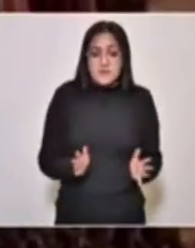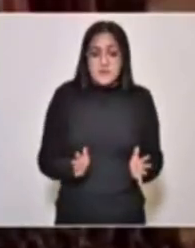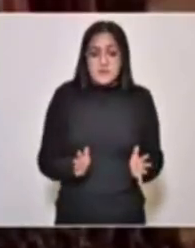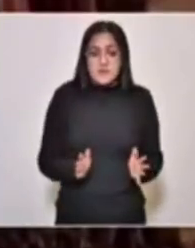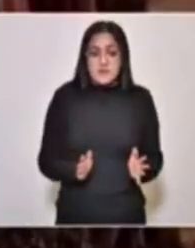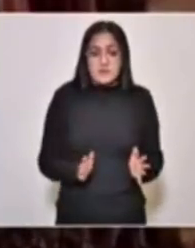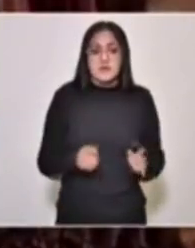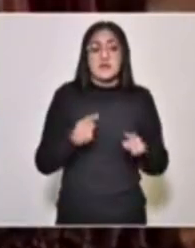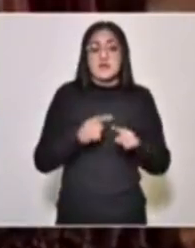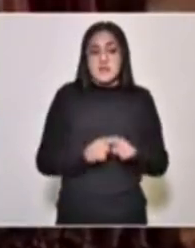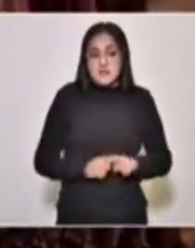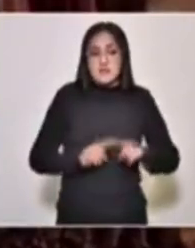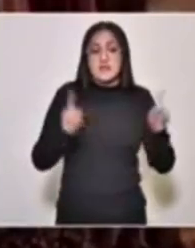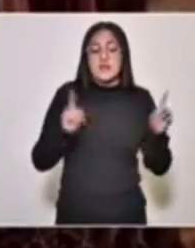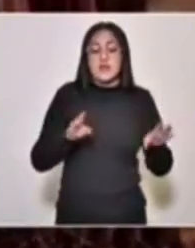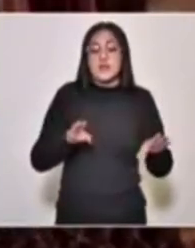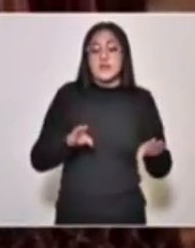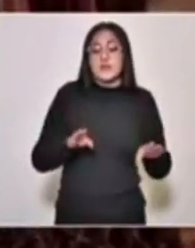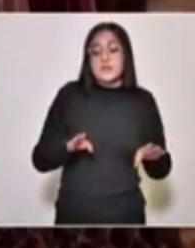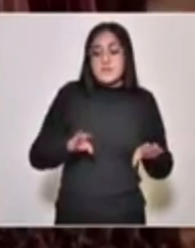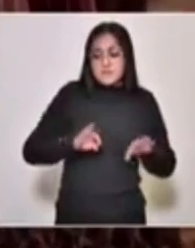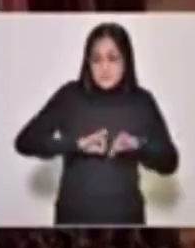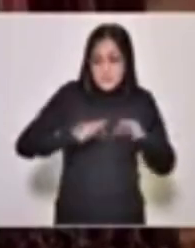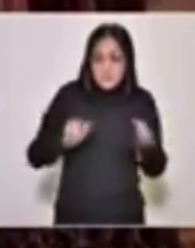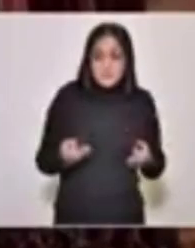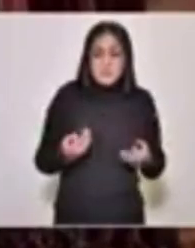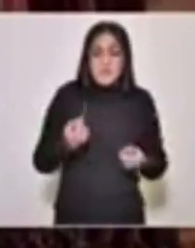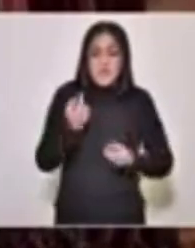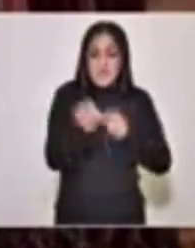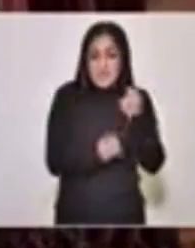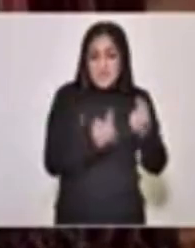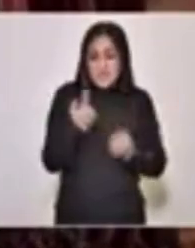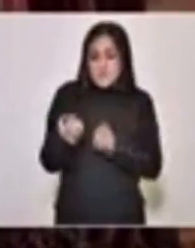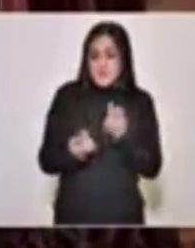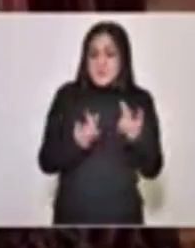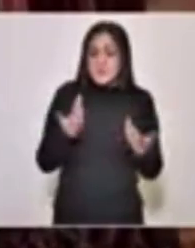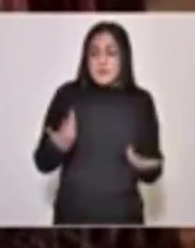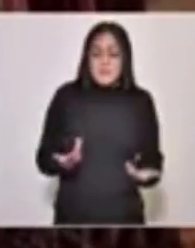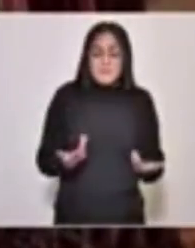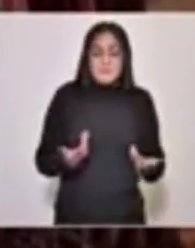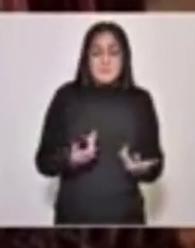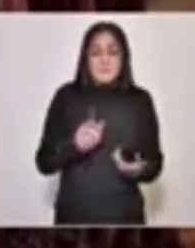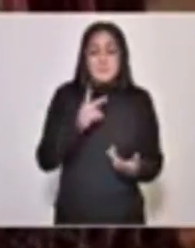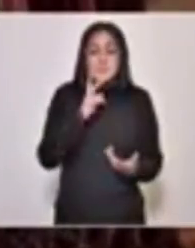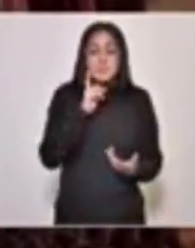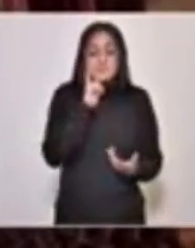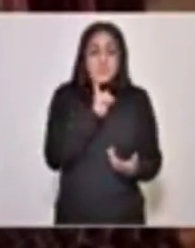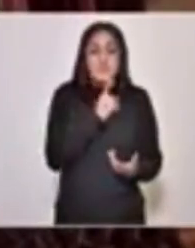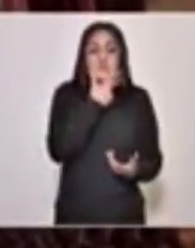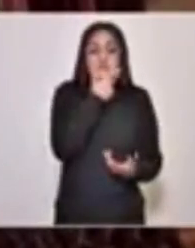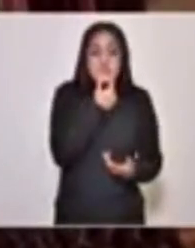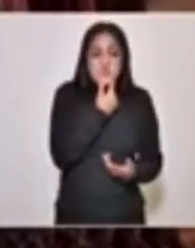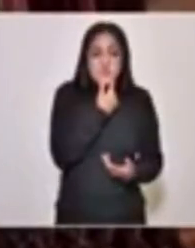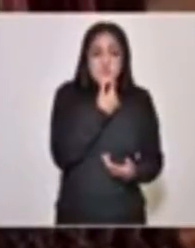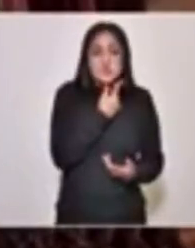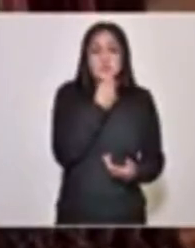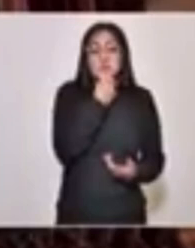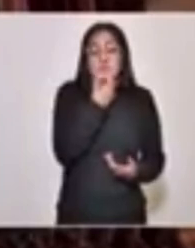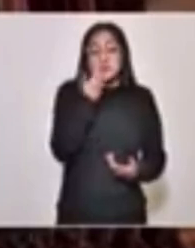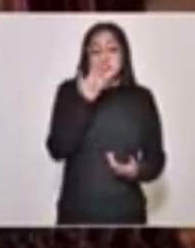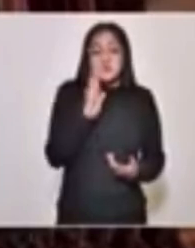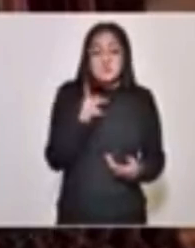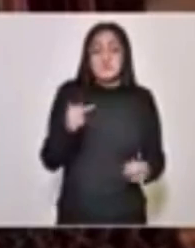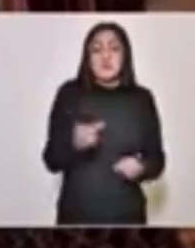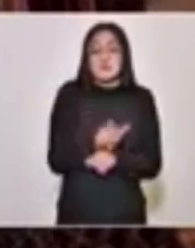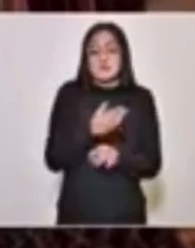son distintos a las formas como algunos activistas, mujeres o hombres, han dicho ocurrir los